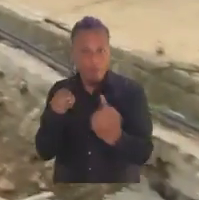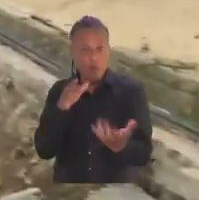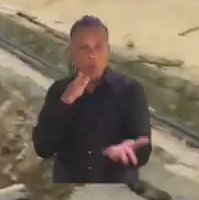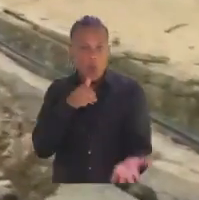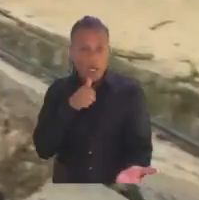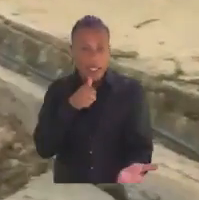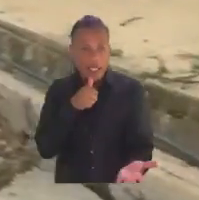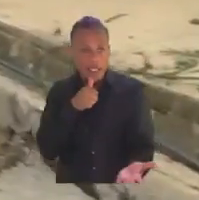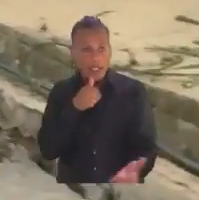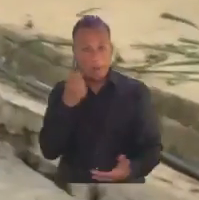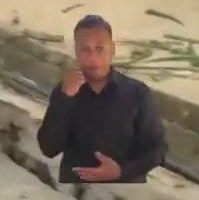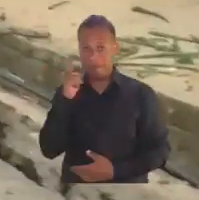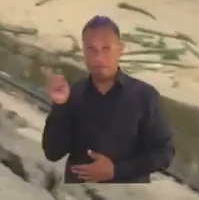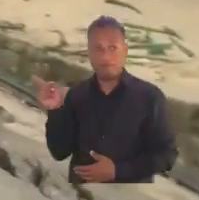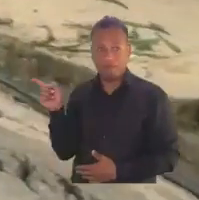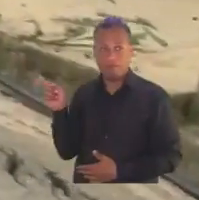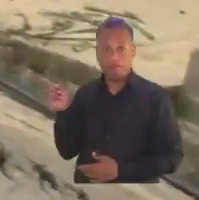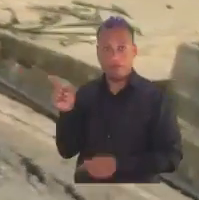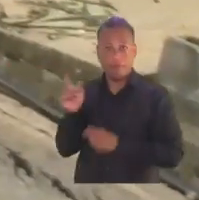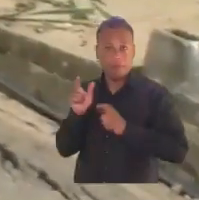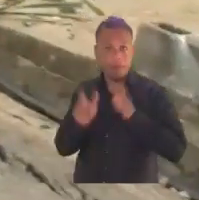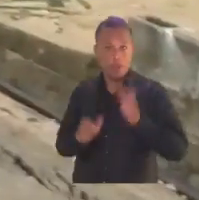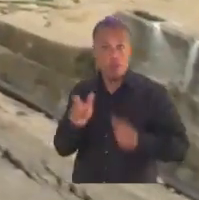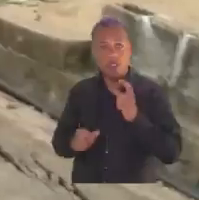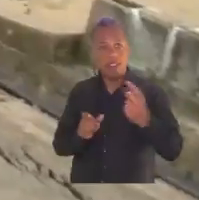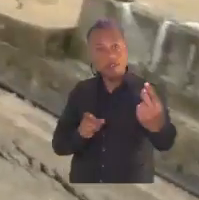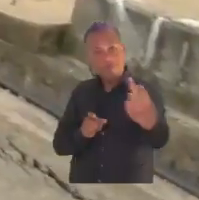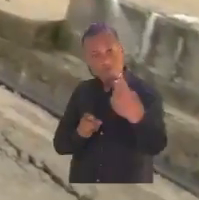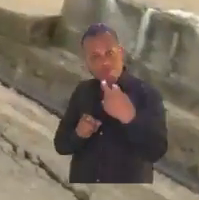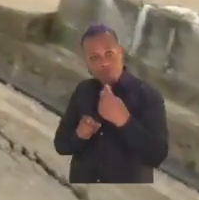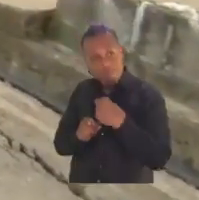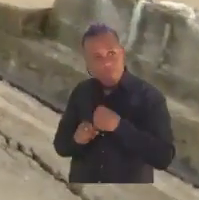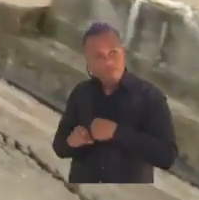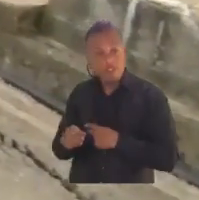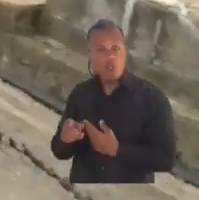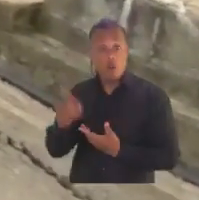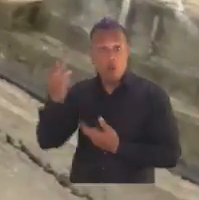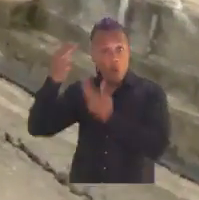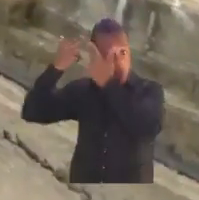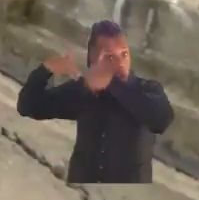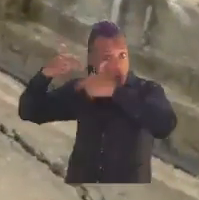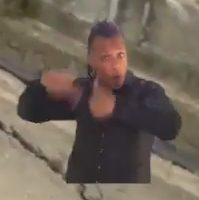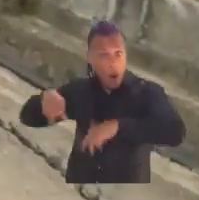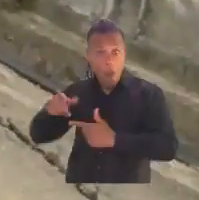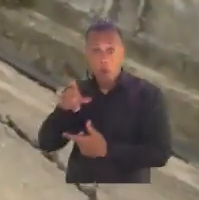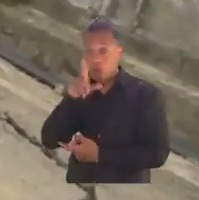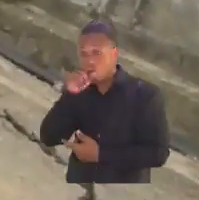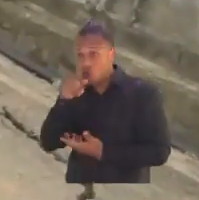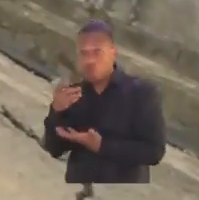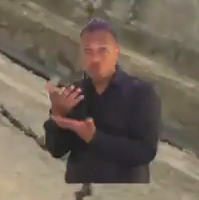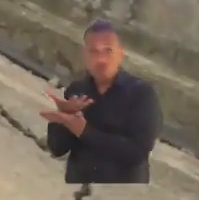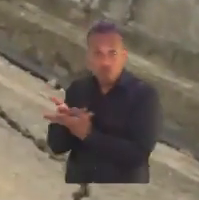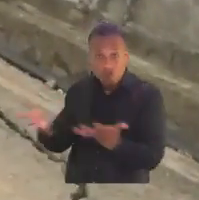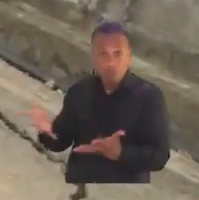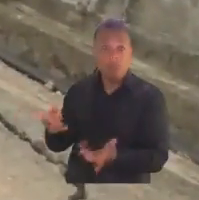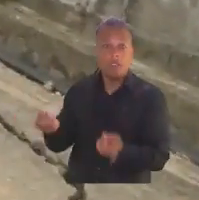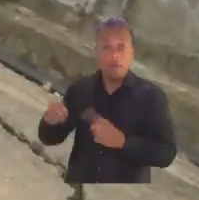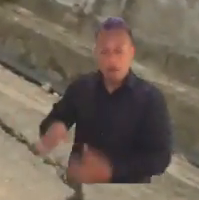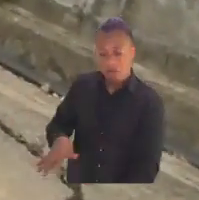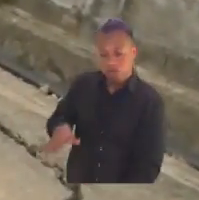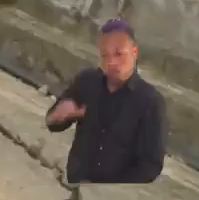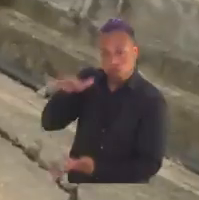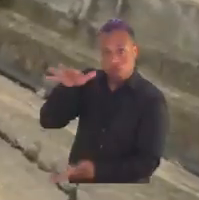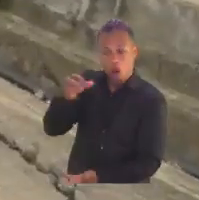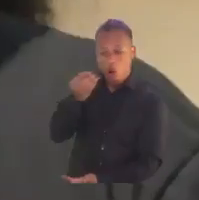deben trasladarse las personas que viven del otro lado los huevos que producen las gallinas de las granjas y los bultos de cuido para